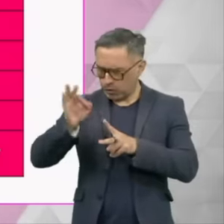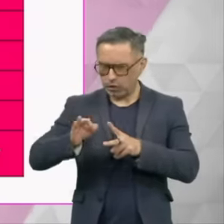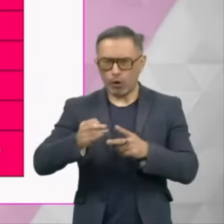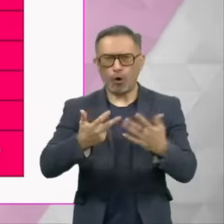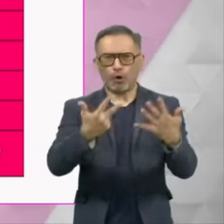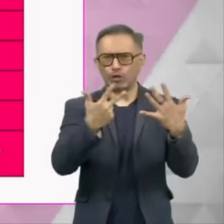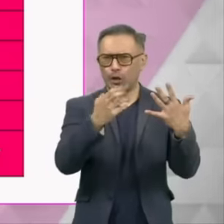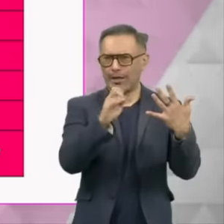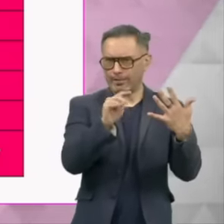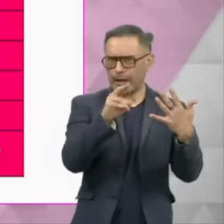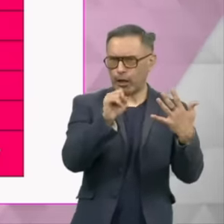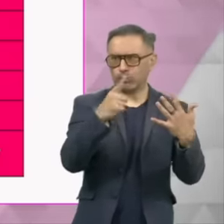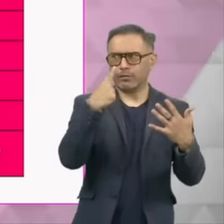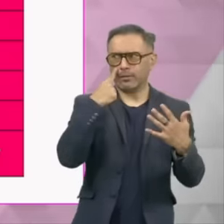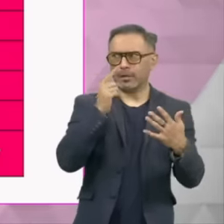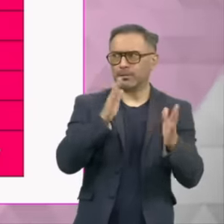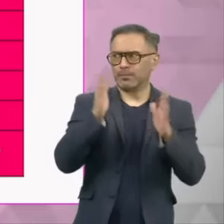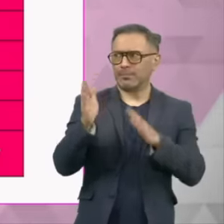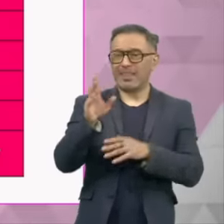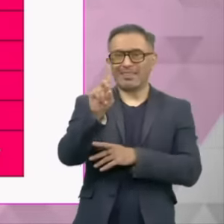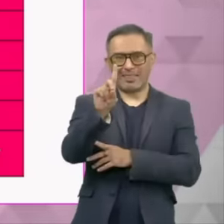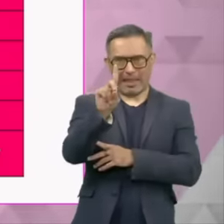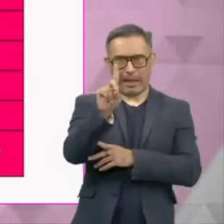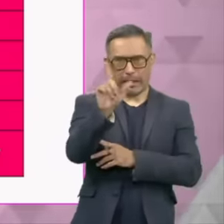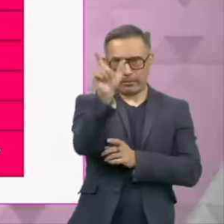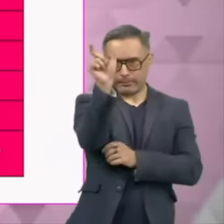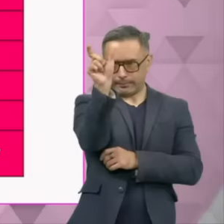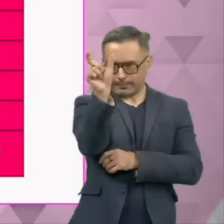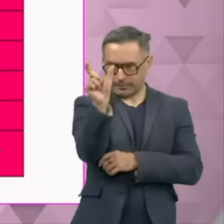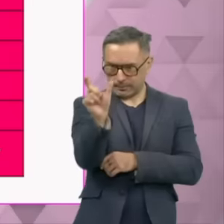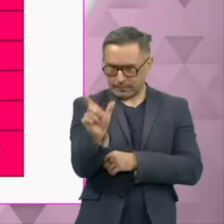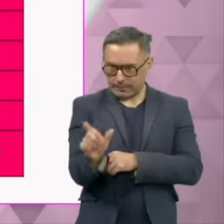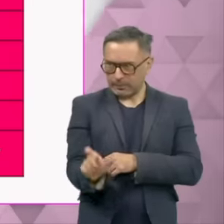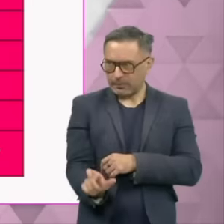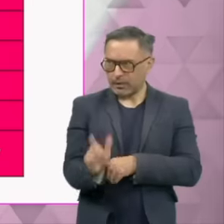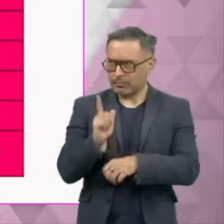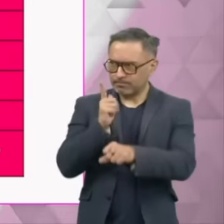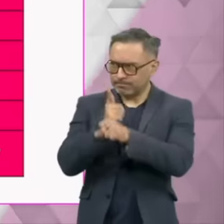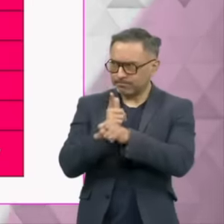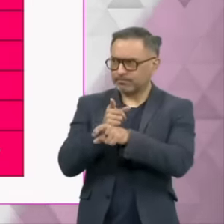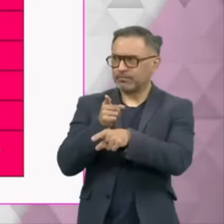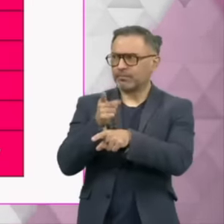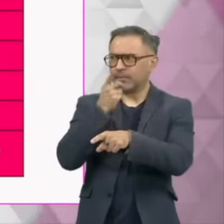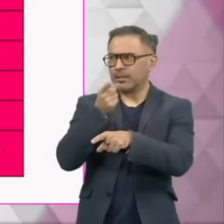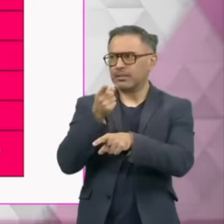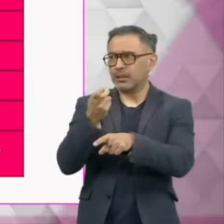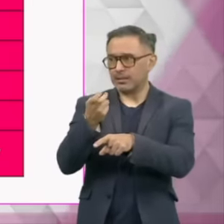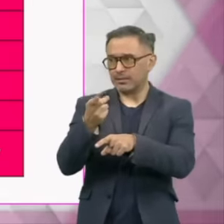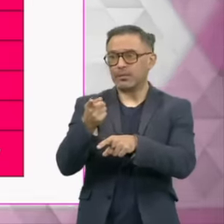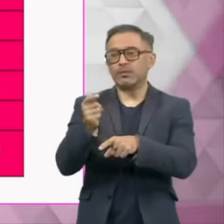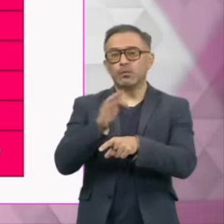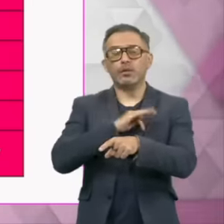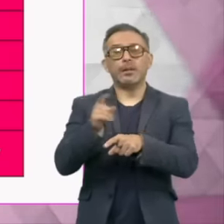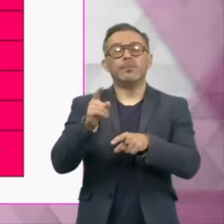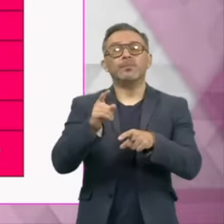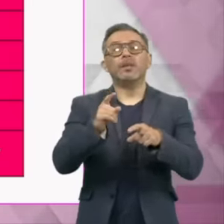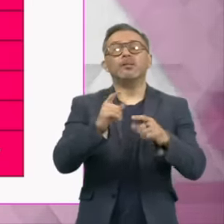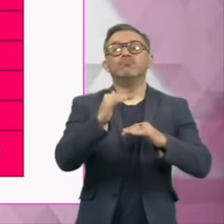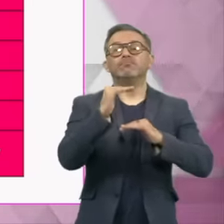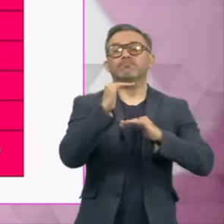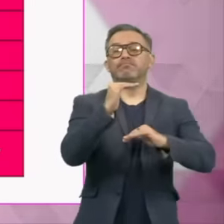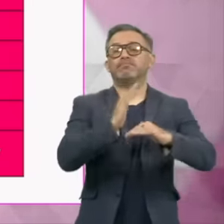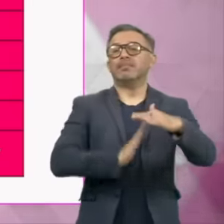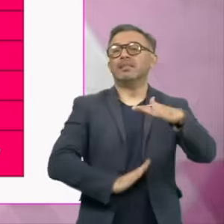vean la columna D, implica que los límites máximos de sobrerrepresentación